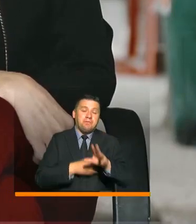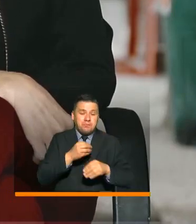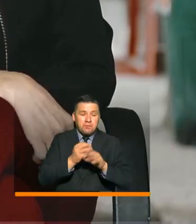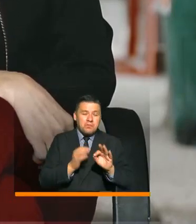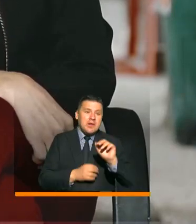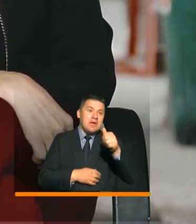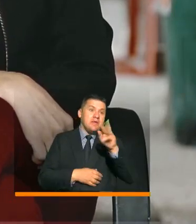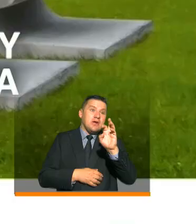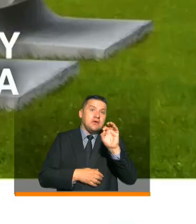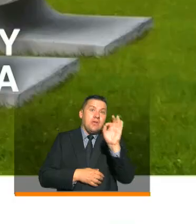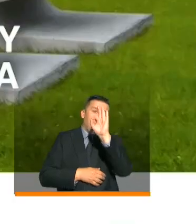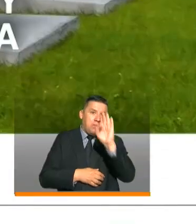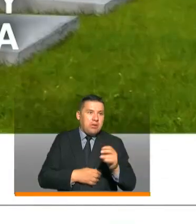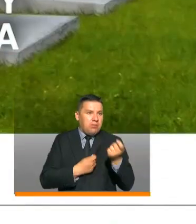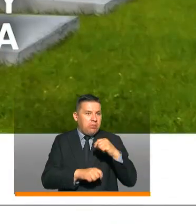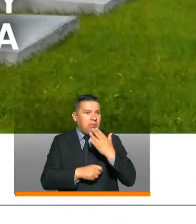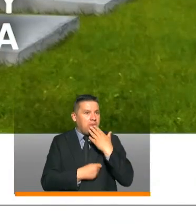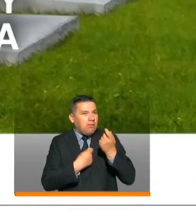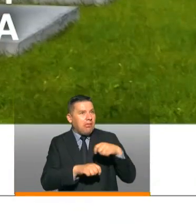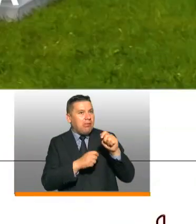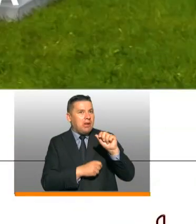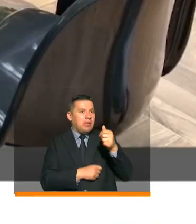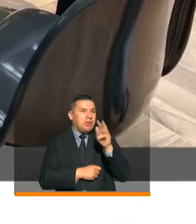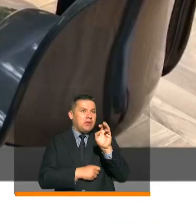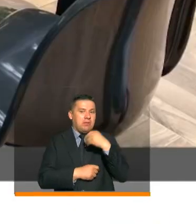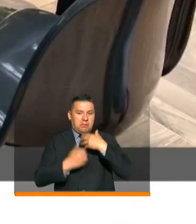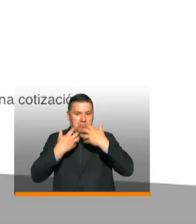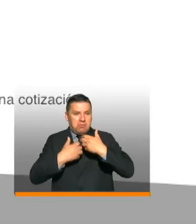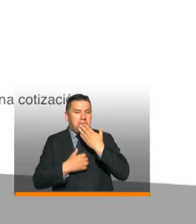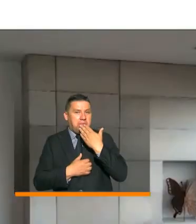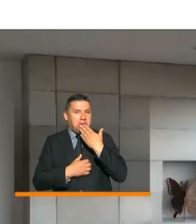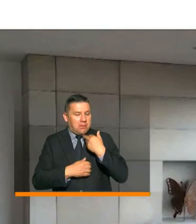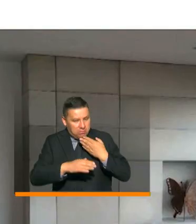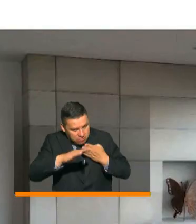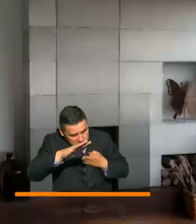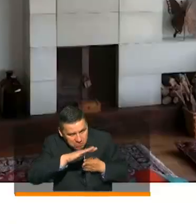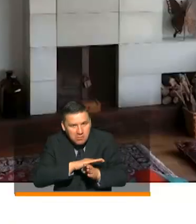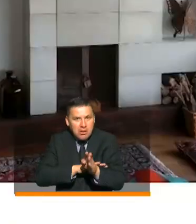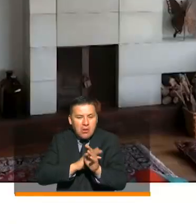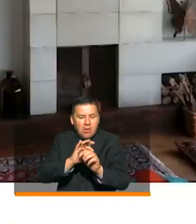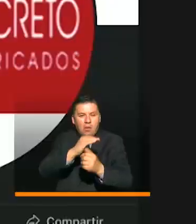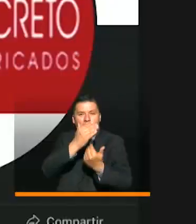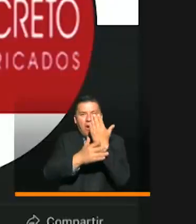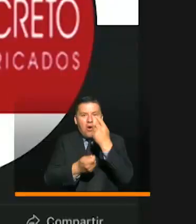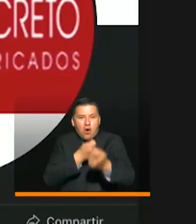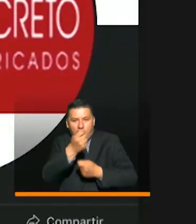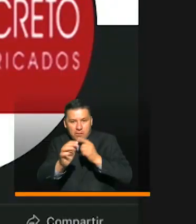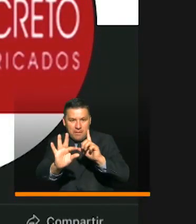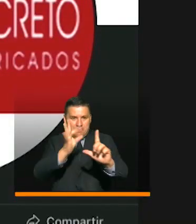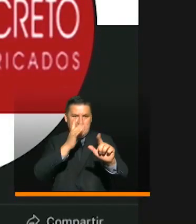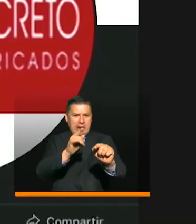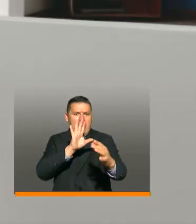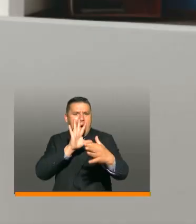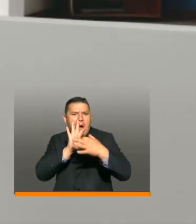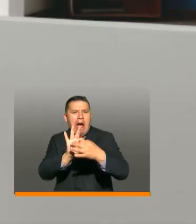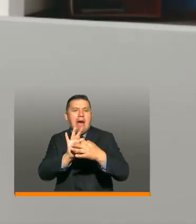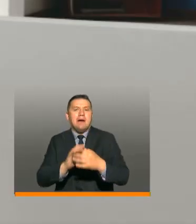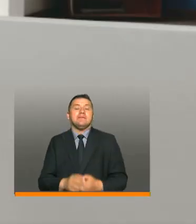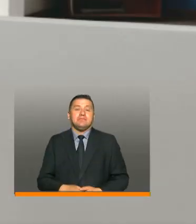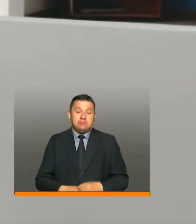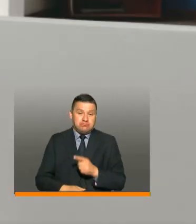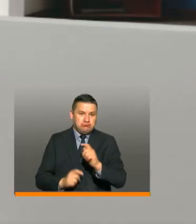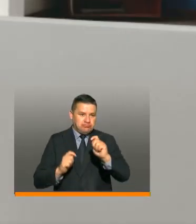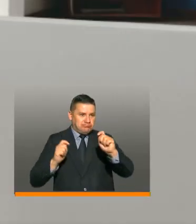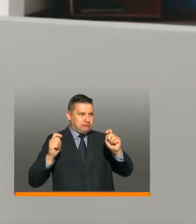un 18% las ventas en la empresa, entrando a los nuevos canales de comercialización digital. MIPYME